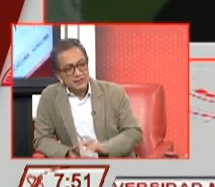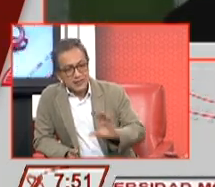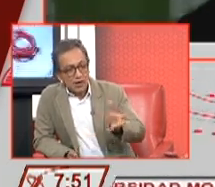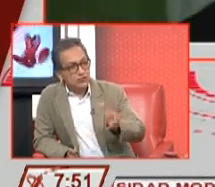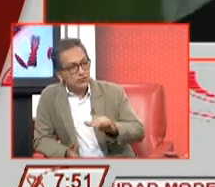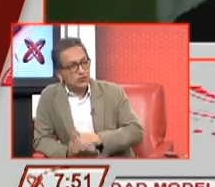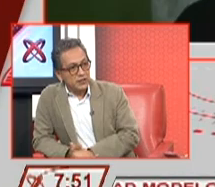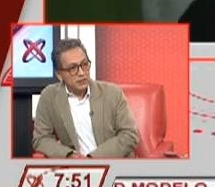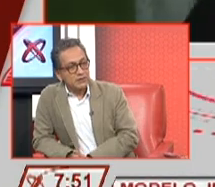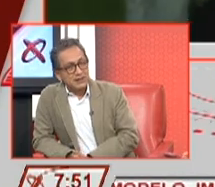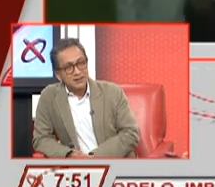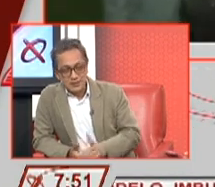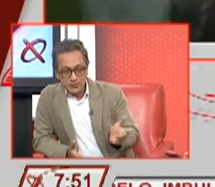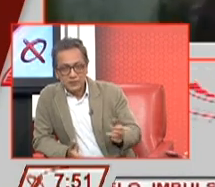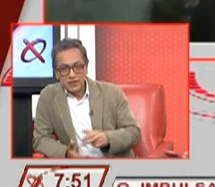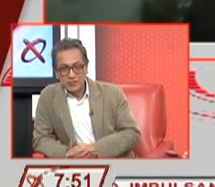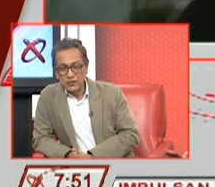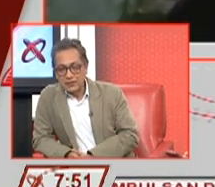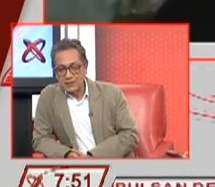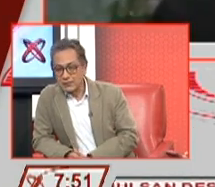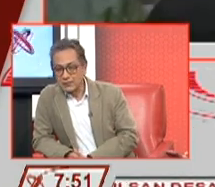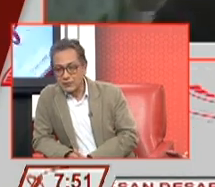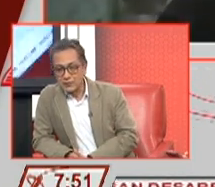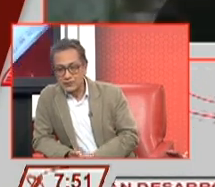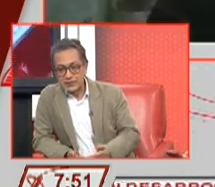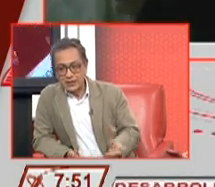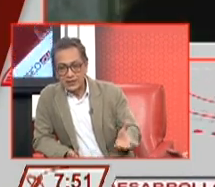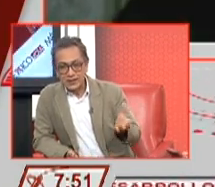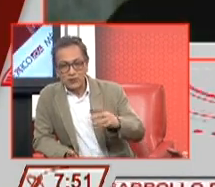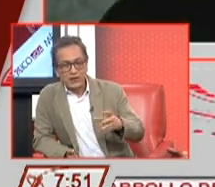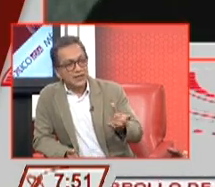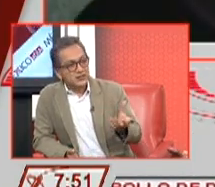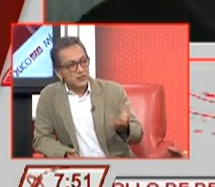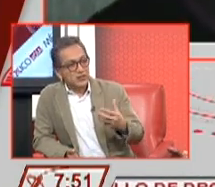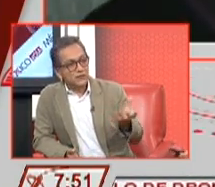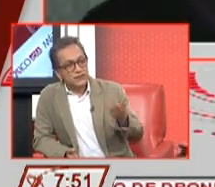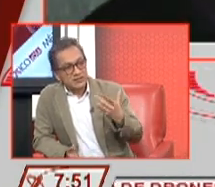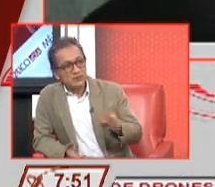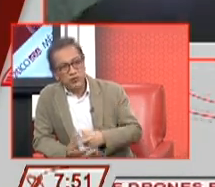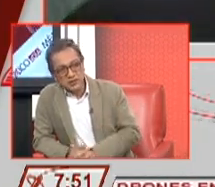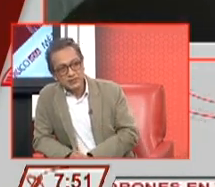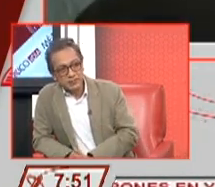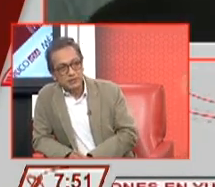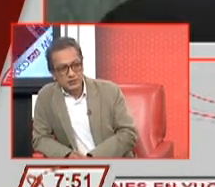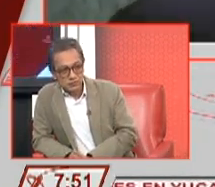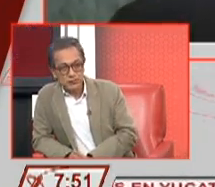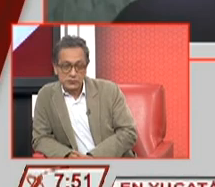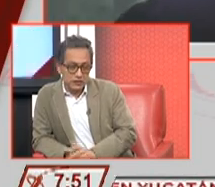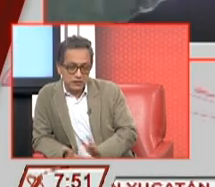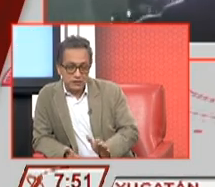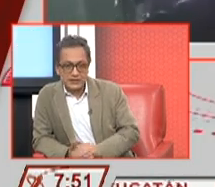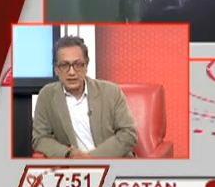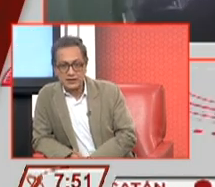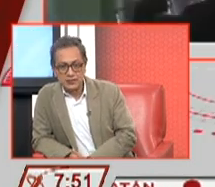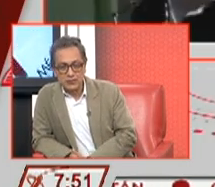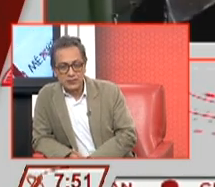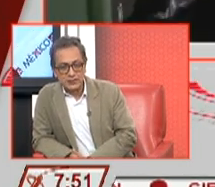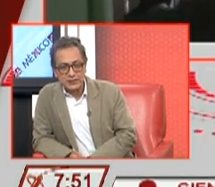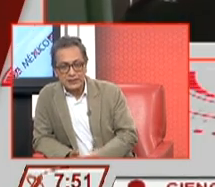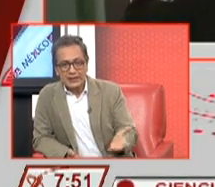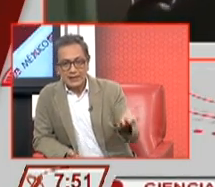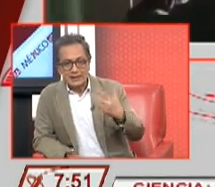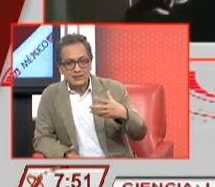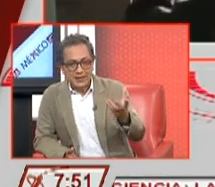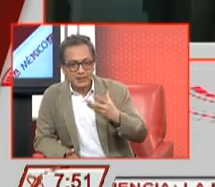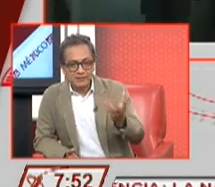¿eh? Se han construido, y dice, por ejemplo, que en Eduardo Manos de Tijera lo que hizo él fue ser muy receptivo, Tim Burton, y yo creo que es en general lo que